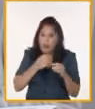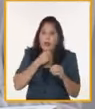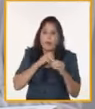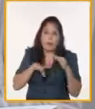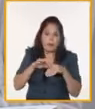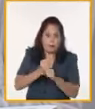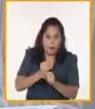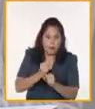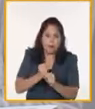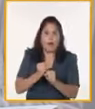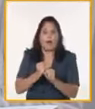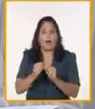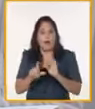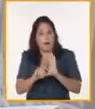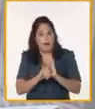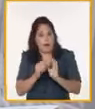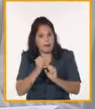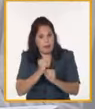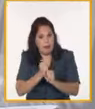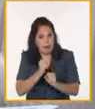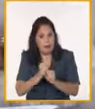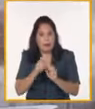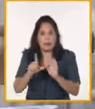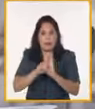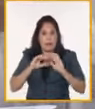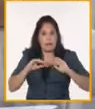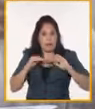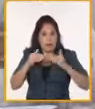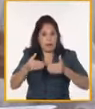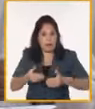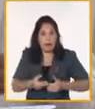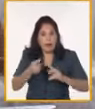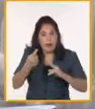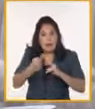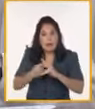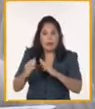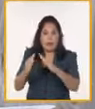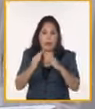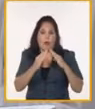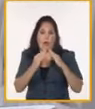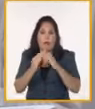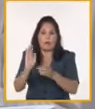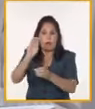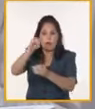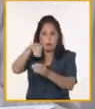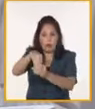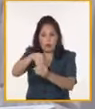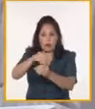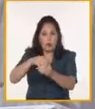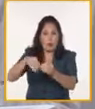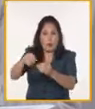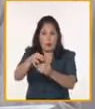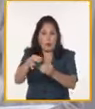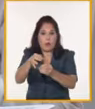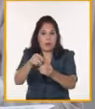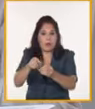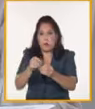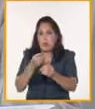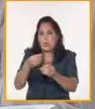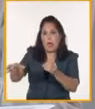etcétera que explicaba la ministra con la comunidad porque todas están insertadas en una comunidad no concebimos un